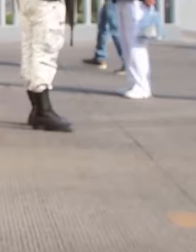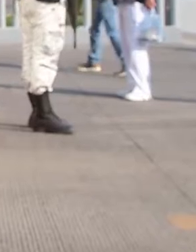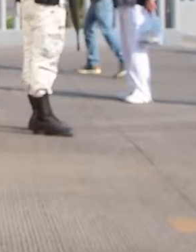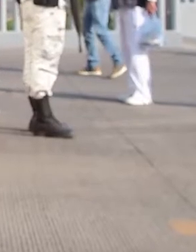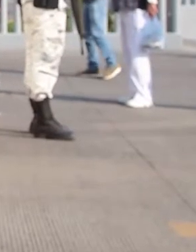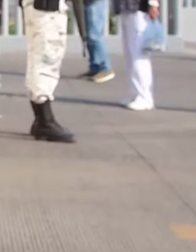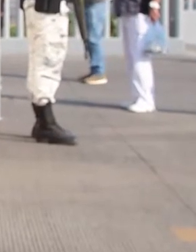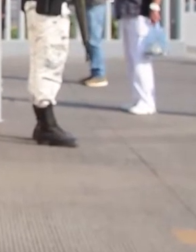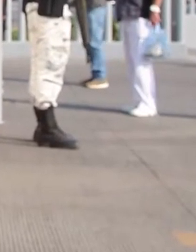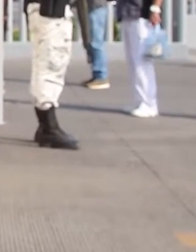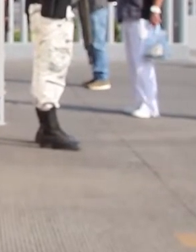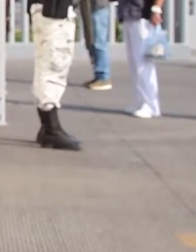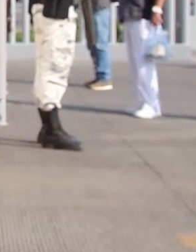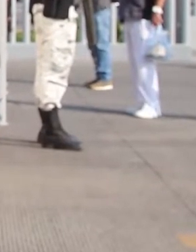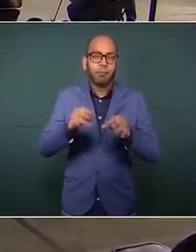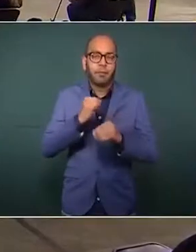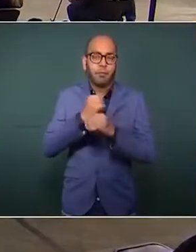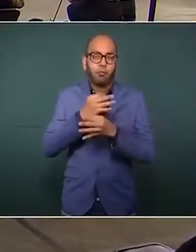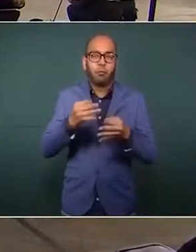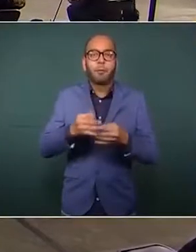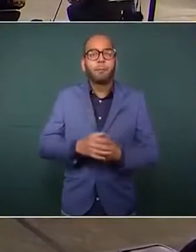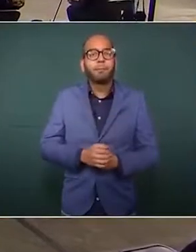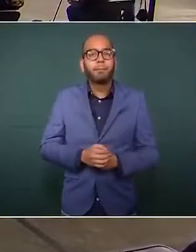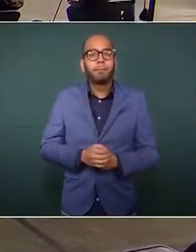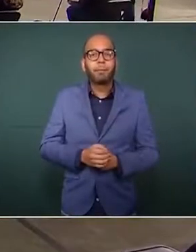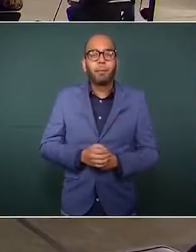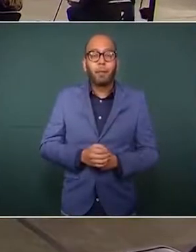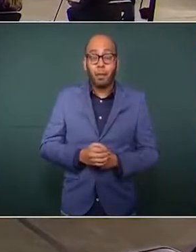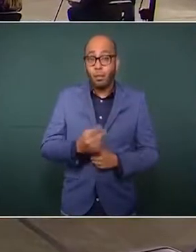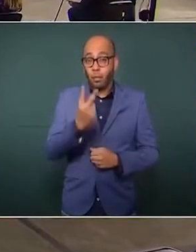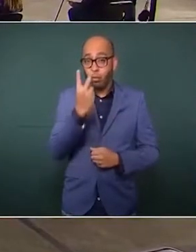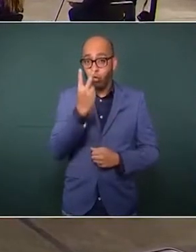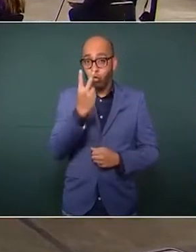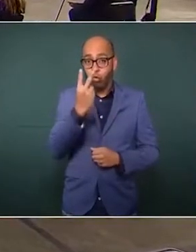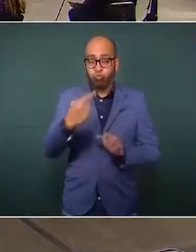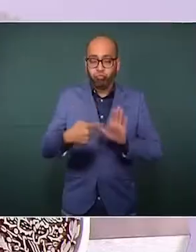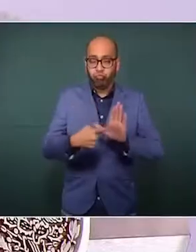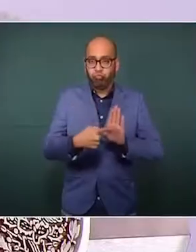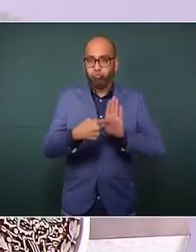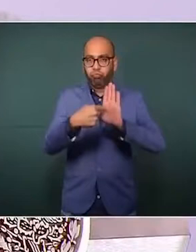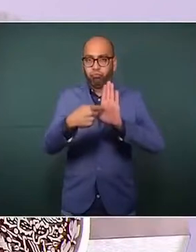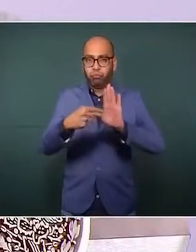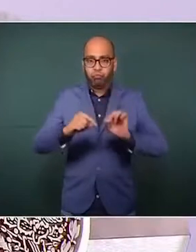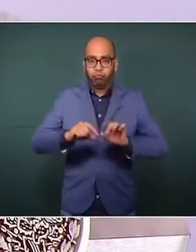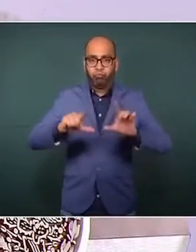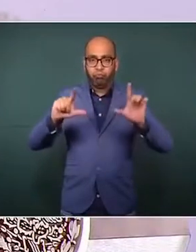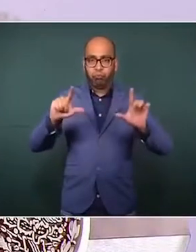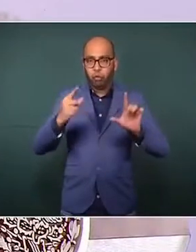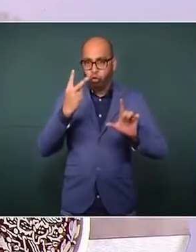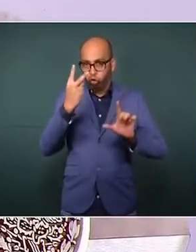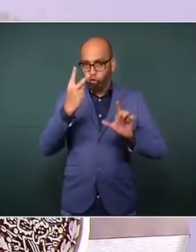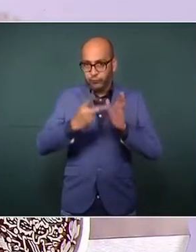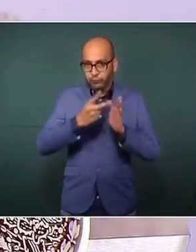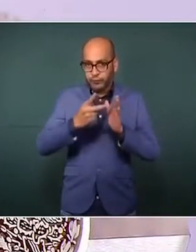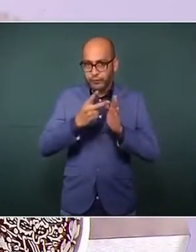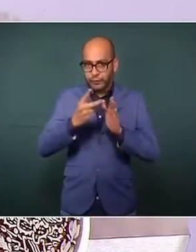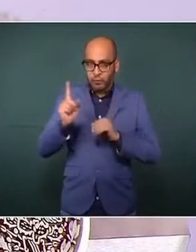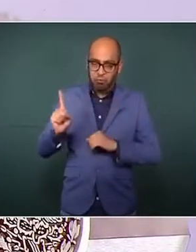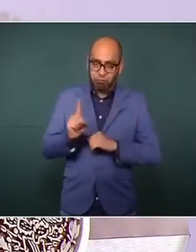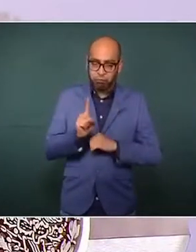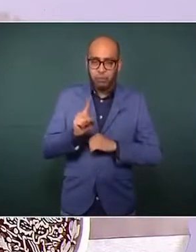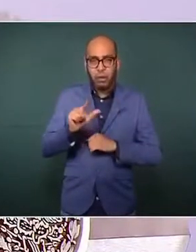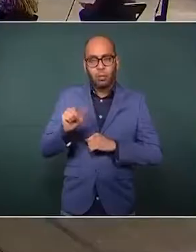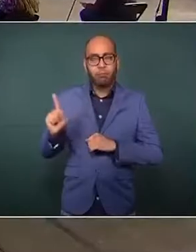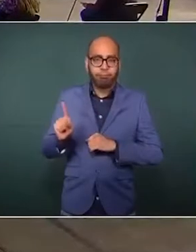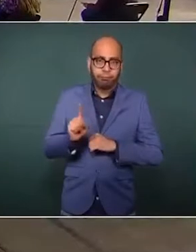presidente de la república le criticó realizar sus giras por los estados y lo llamó populista pidiéndole ser serio ante